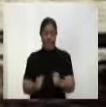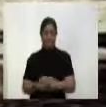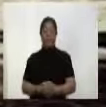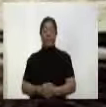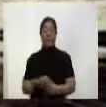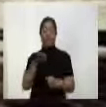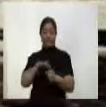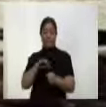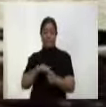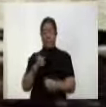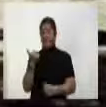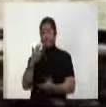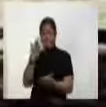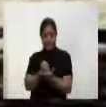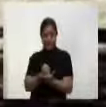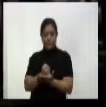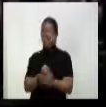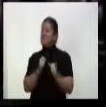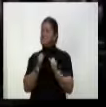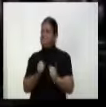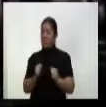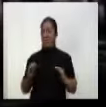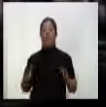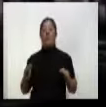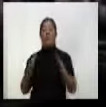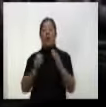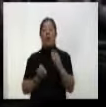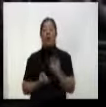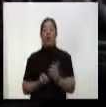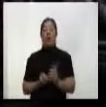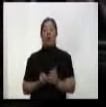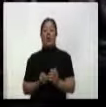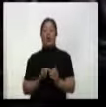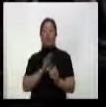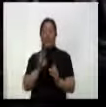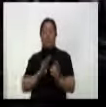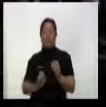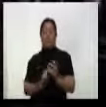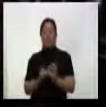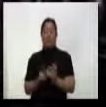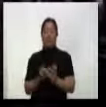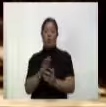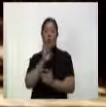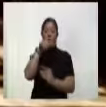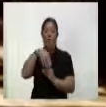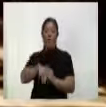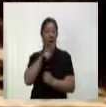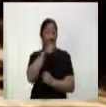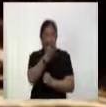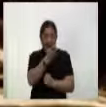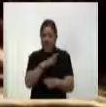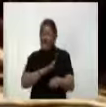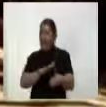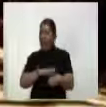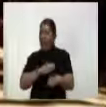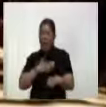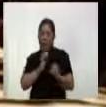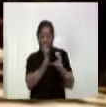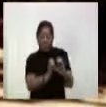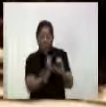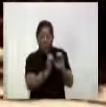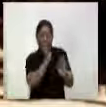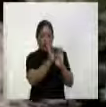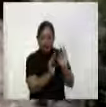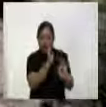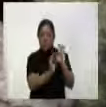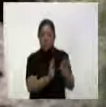voto la favorece, la rehabilitación, protección y conservación de la Malinche serán prioridad en su gobierno. Al dar a conocer diversas